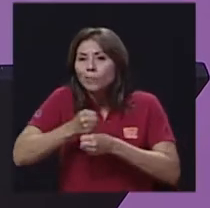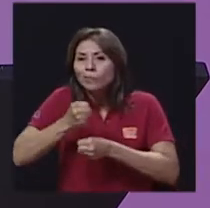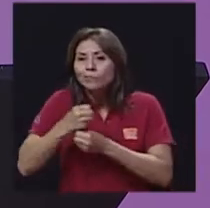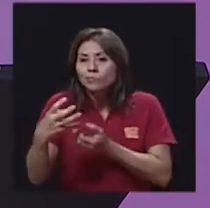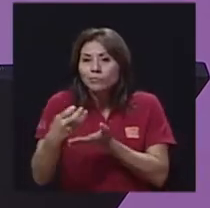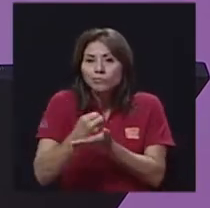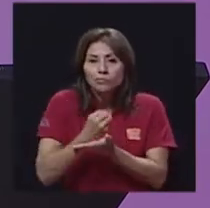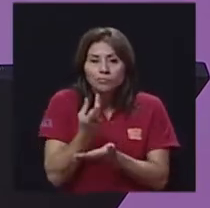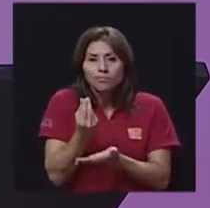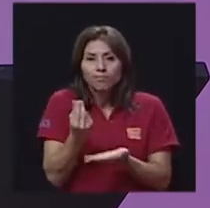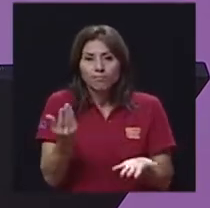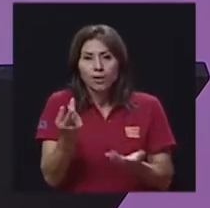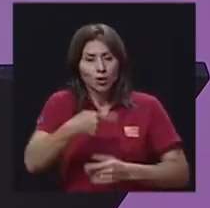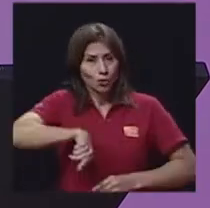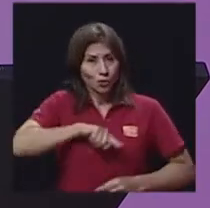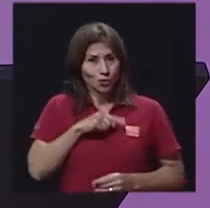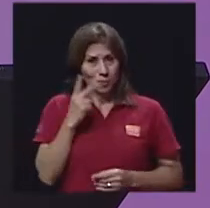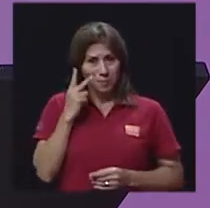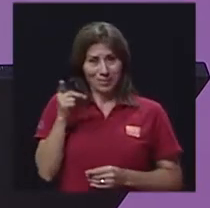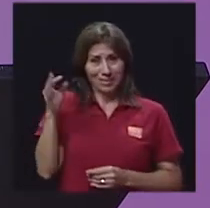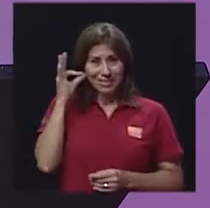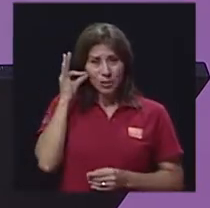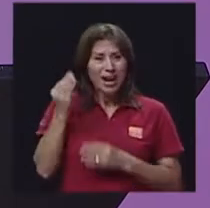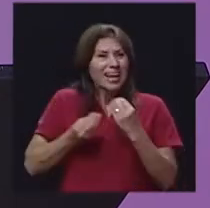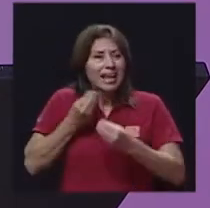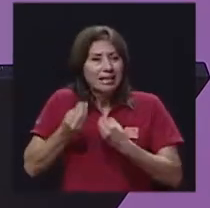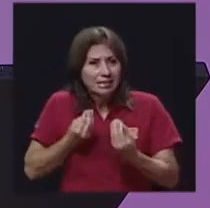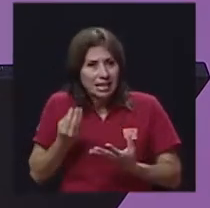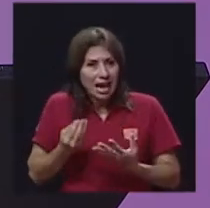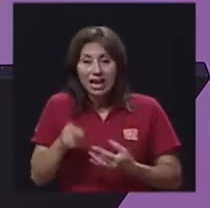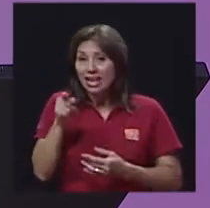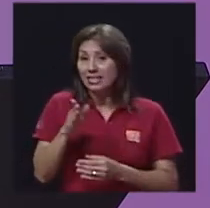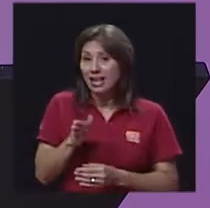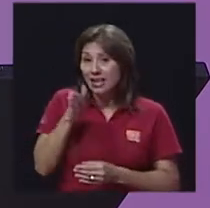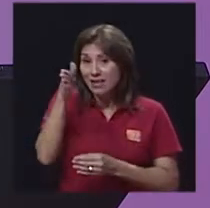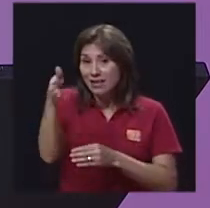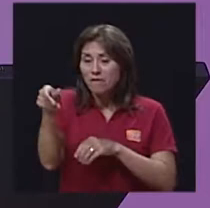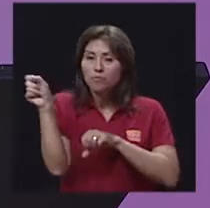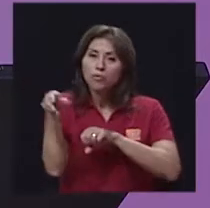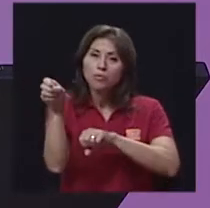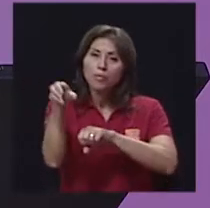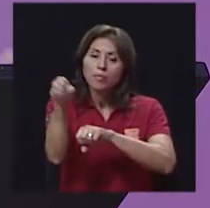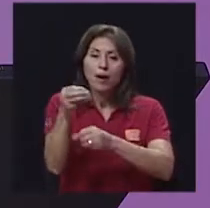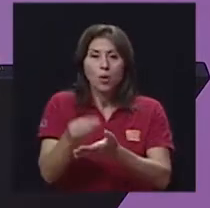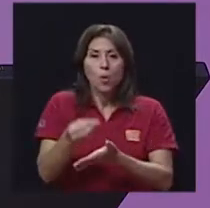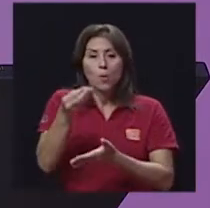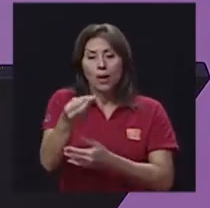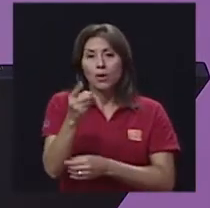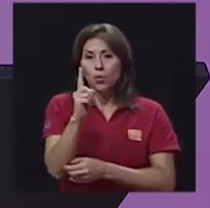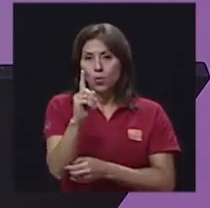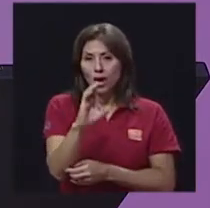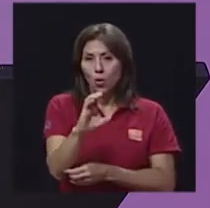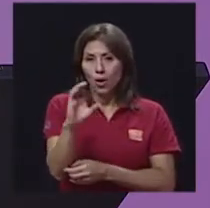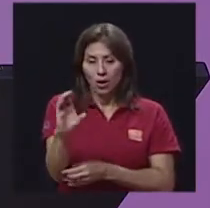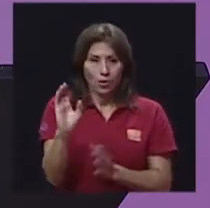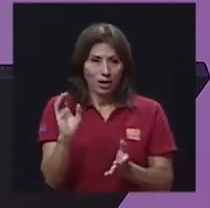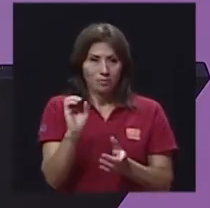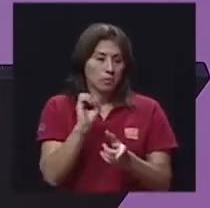caso de una señora que lo que hacía era iba y compraba una Coca-Cola, una de las más baratas, ¿verdad? Uh-huh. De una otra